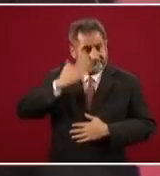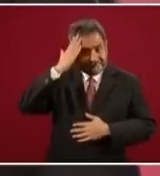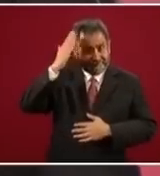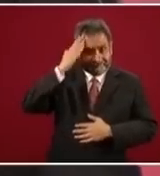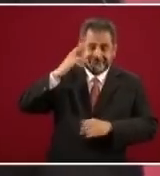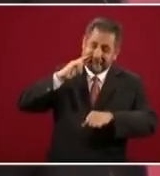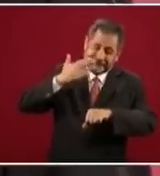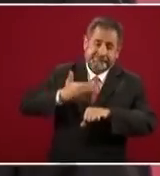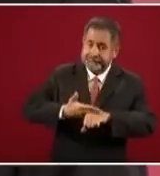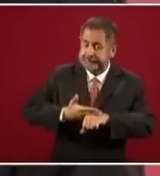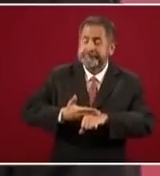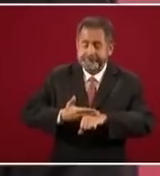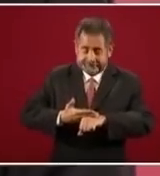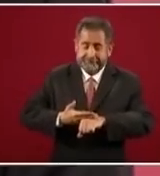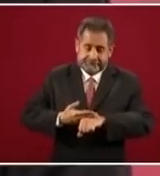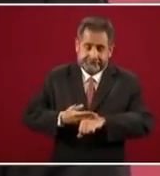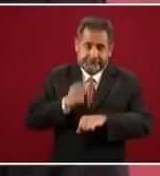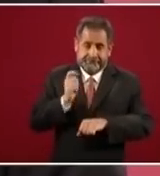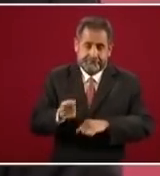Y